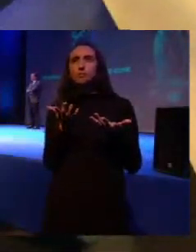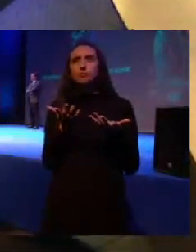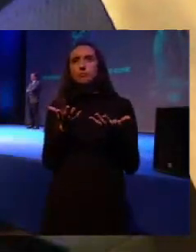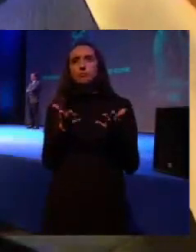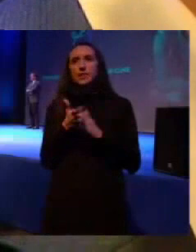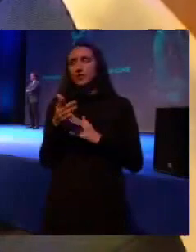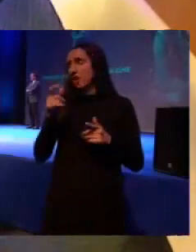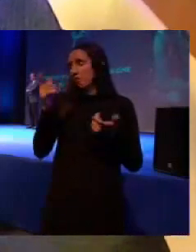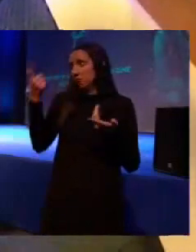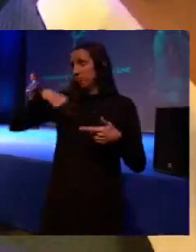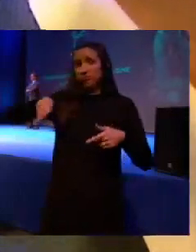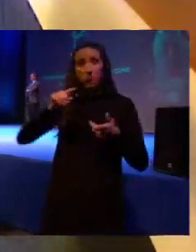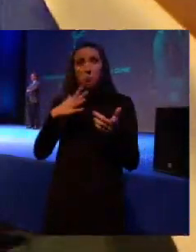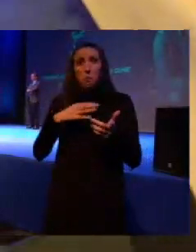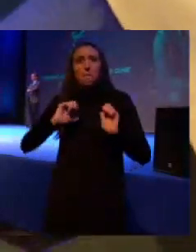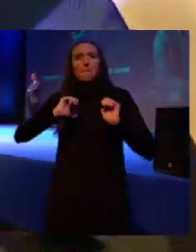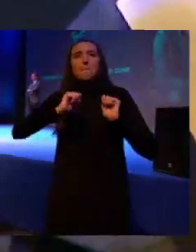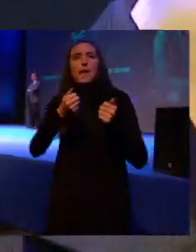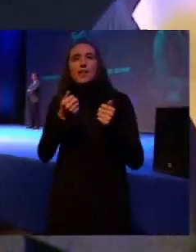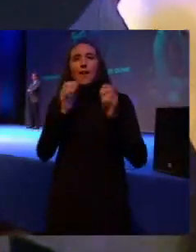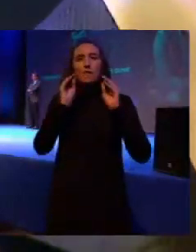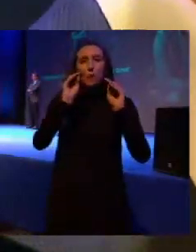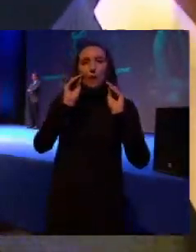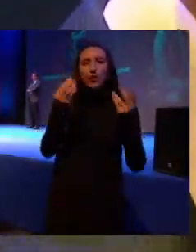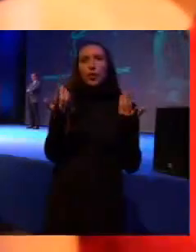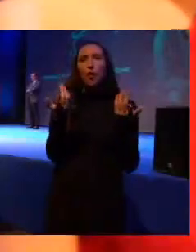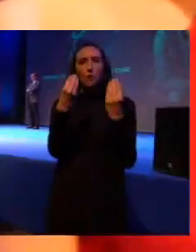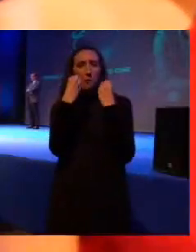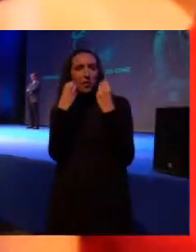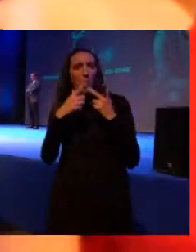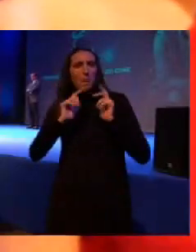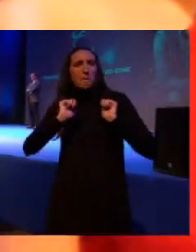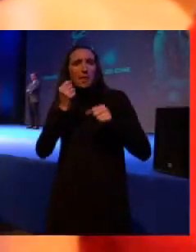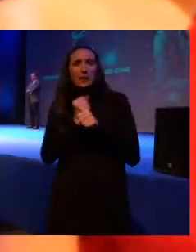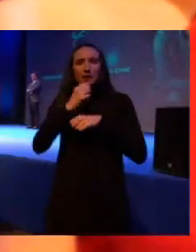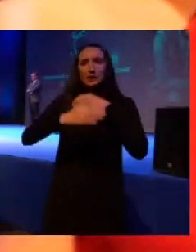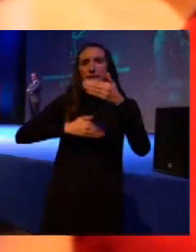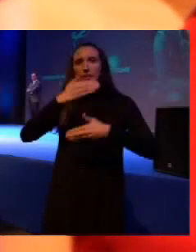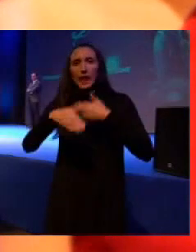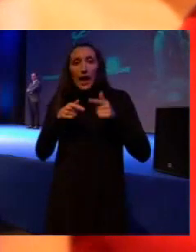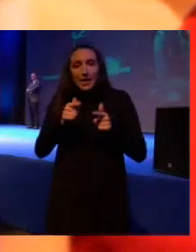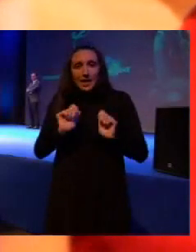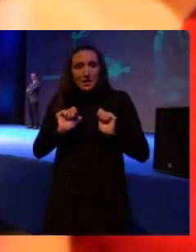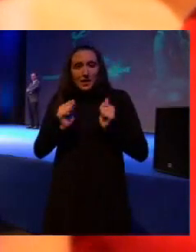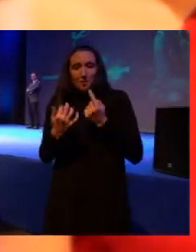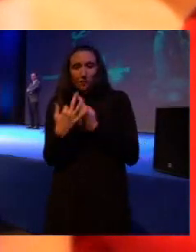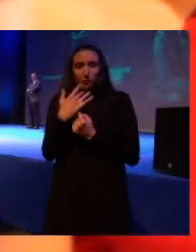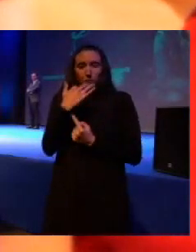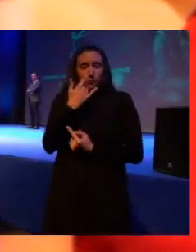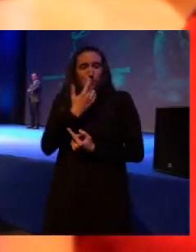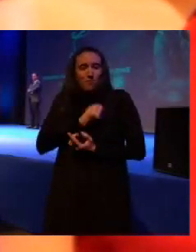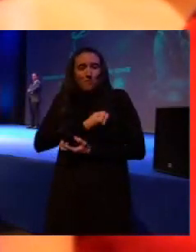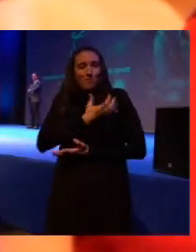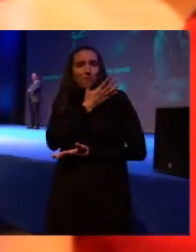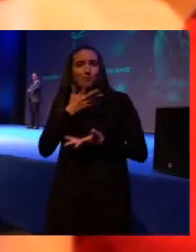donde muchos de nosotros nos hemos formado, donde hemos arrancado y donde se nos ha inoculado el veneno de esta cosa tan